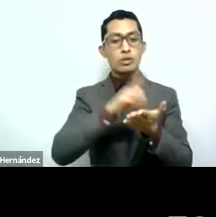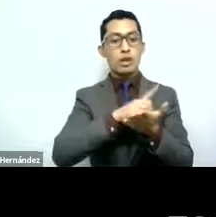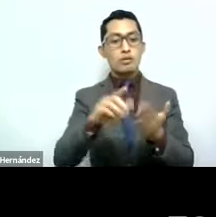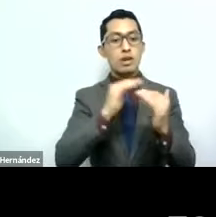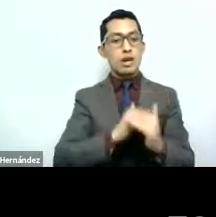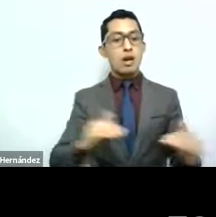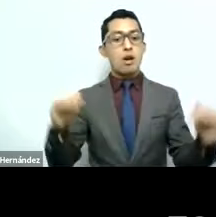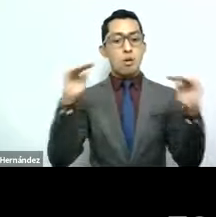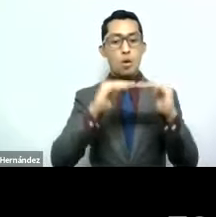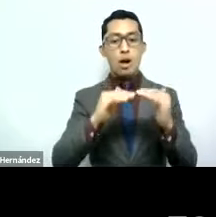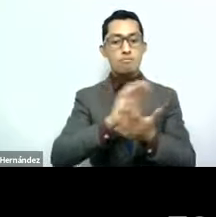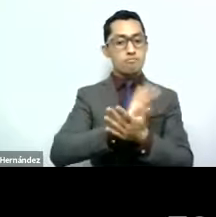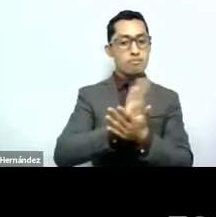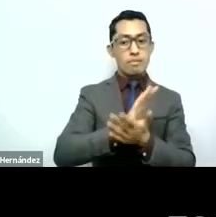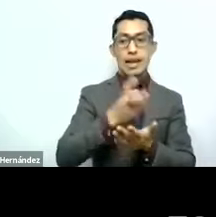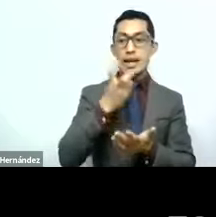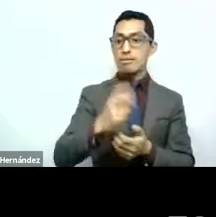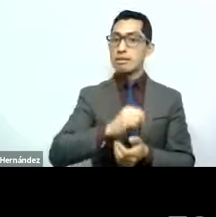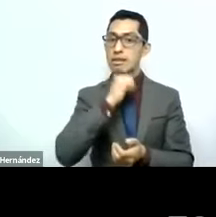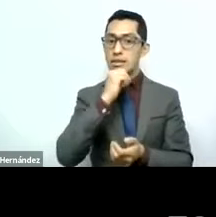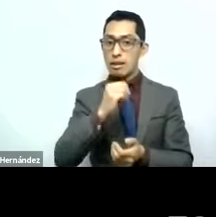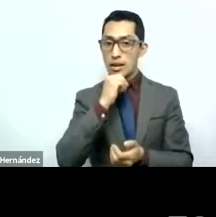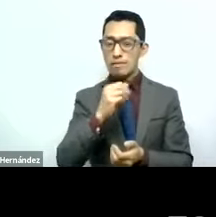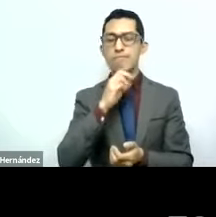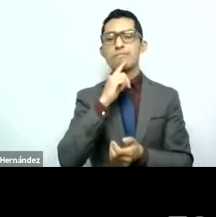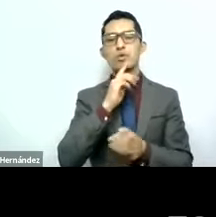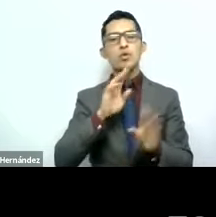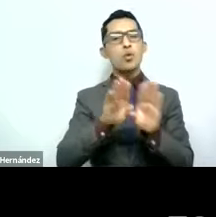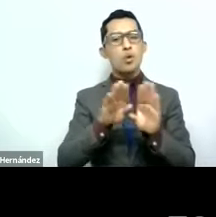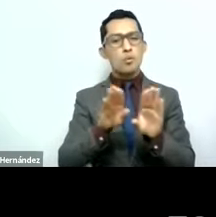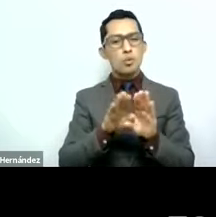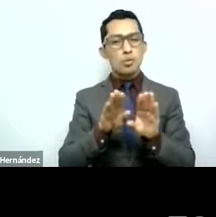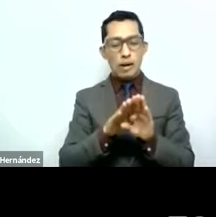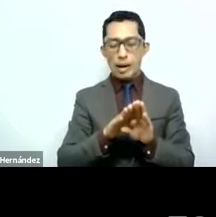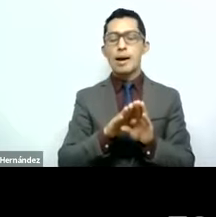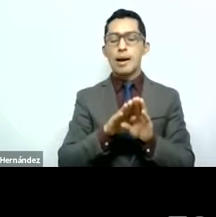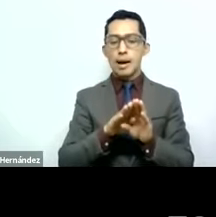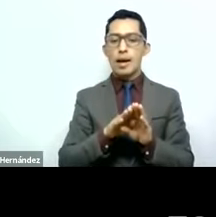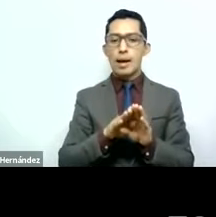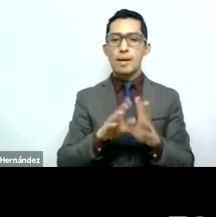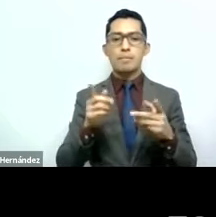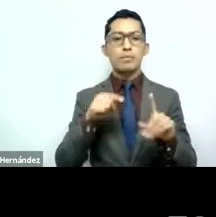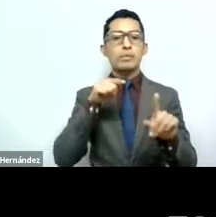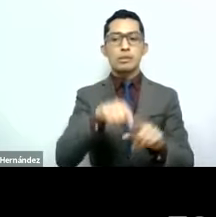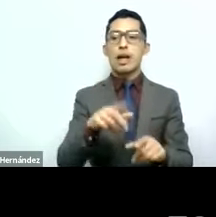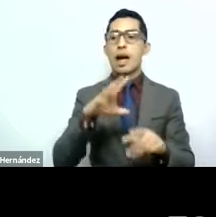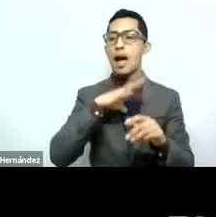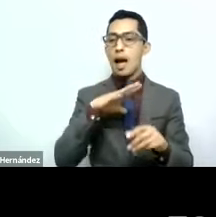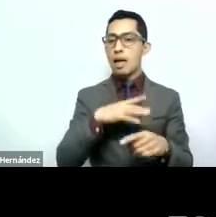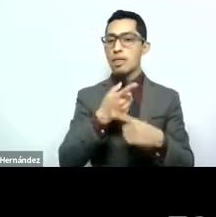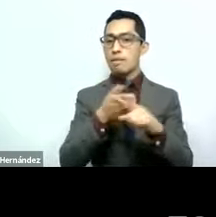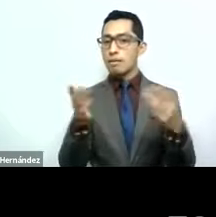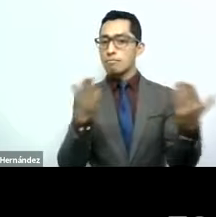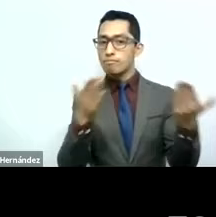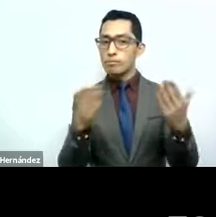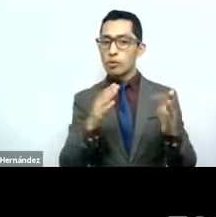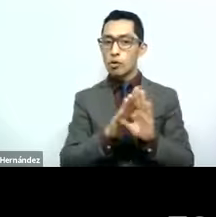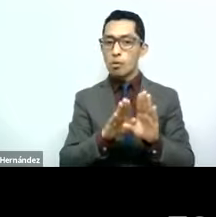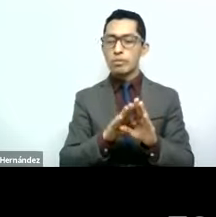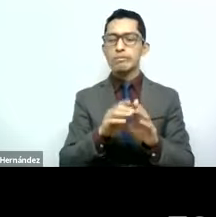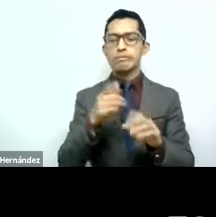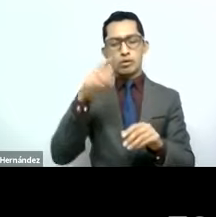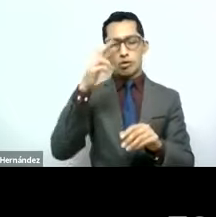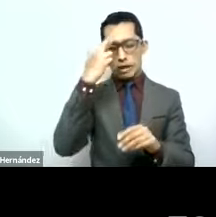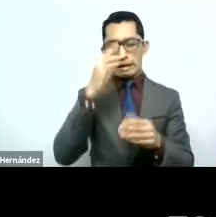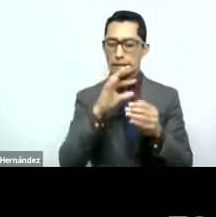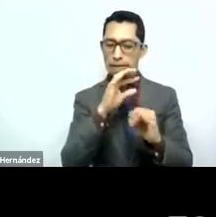de discriminación, creo que es muy importante hacer énfasis en el respeto a las diferencias. Ya voy cerrando con esto.